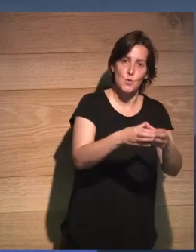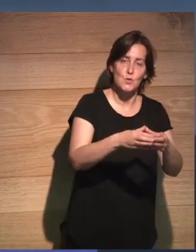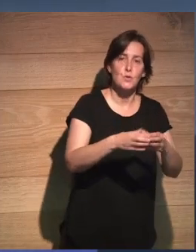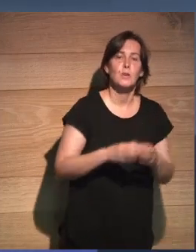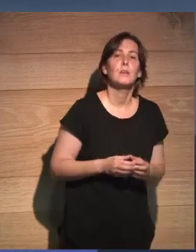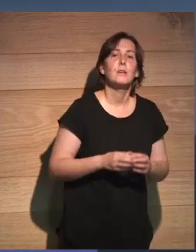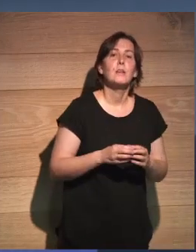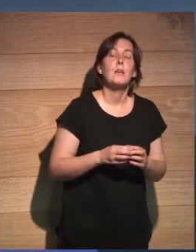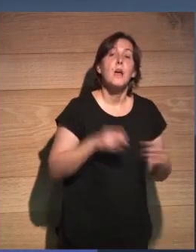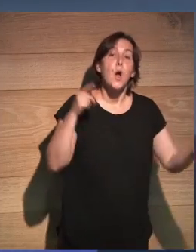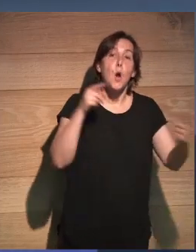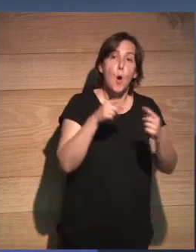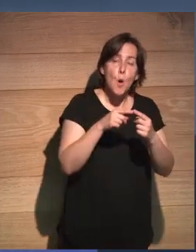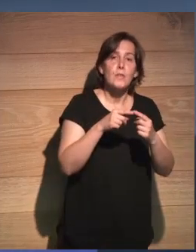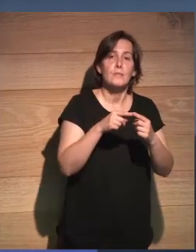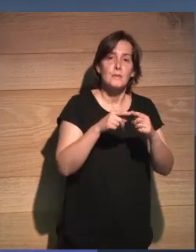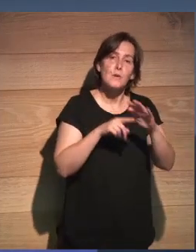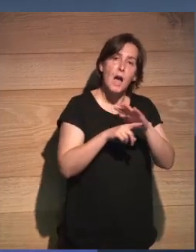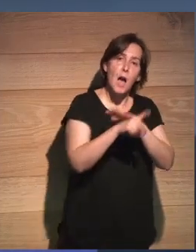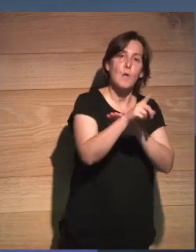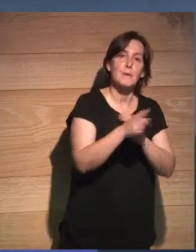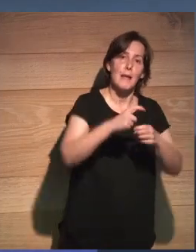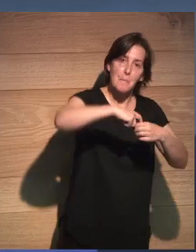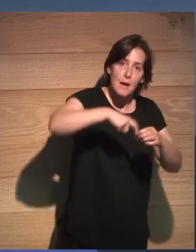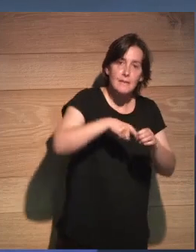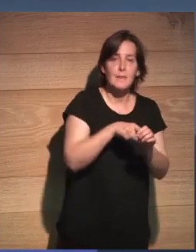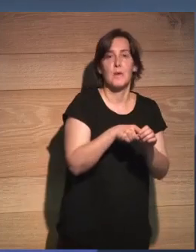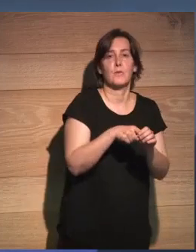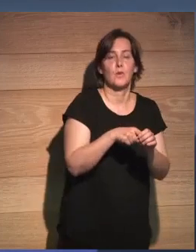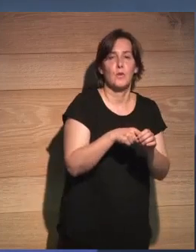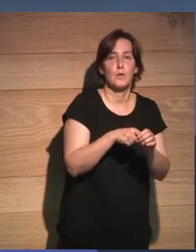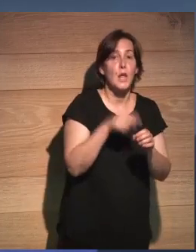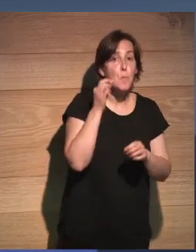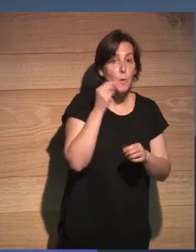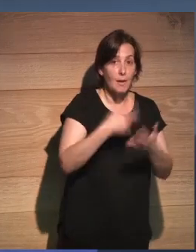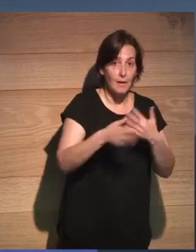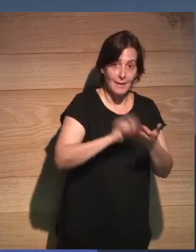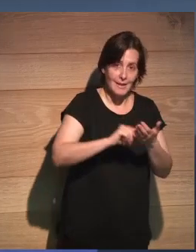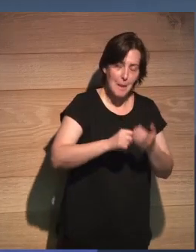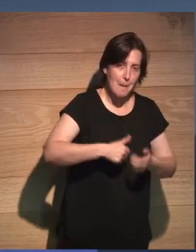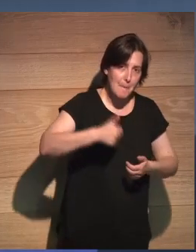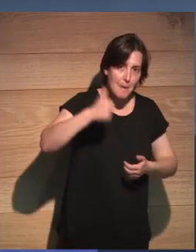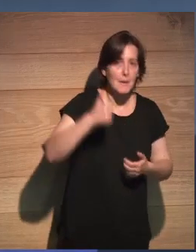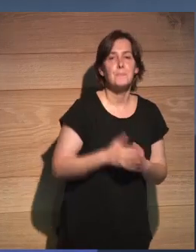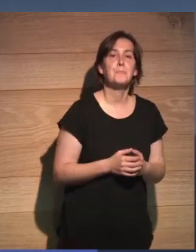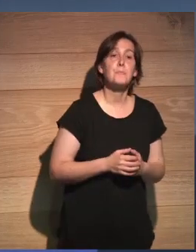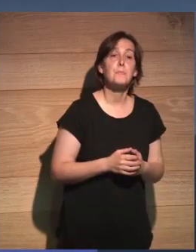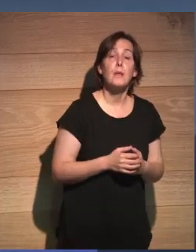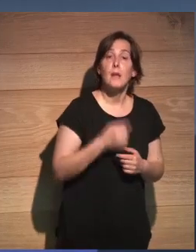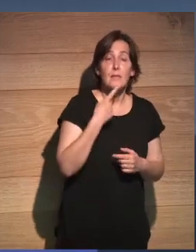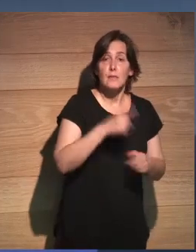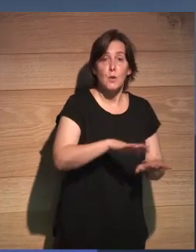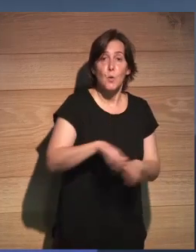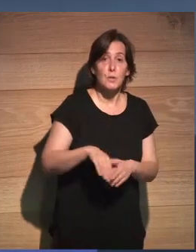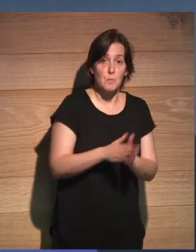aumentar la contribución, la participación y el número de autoras, desde luego. Y para terminar, solo me